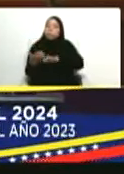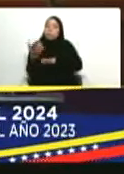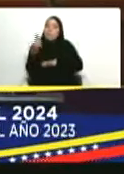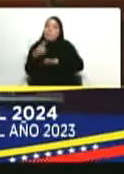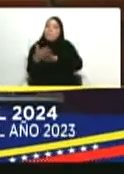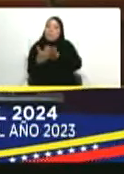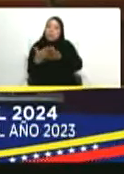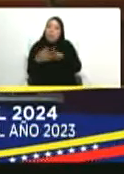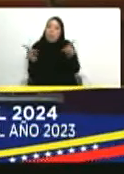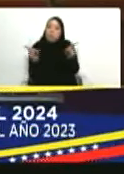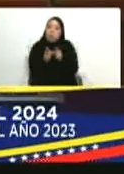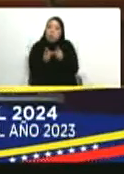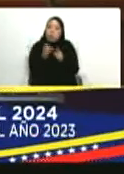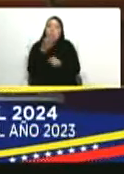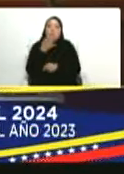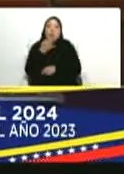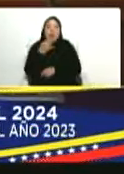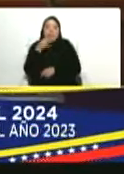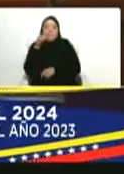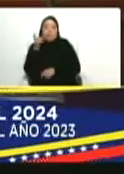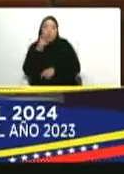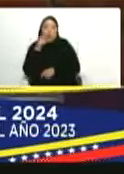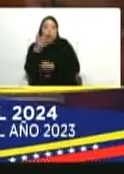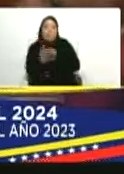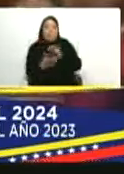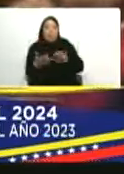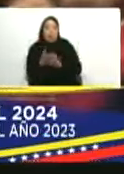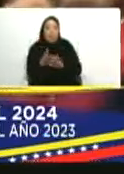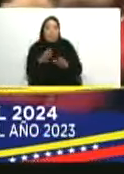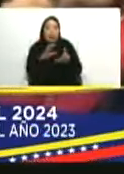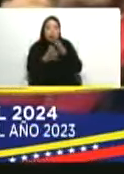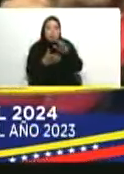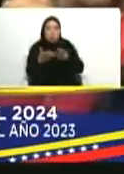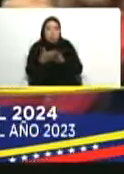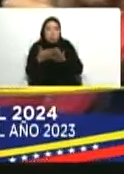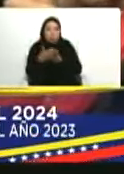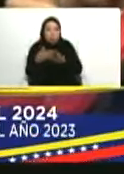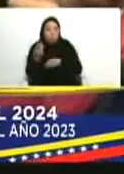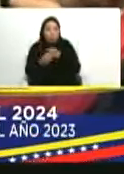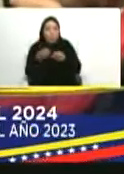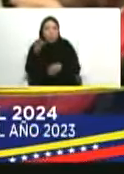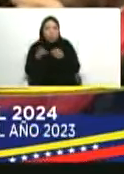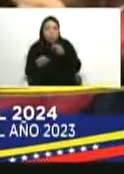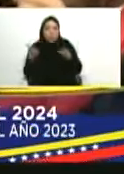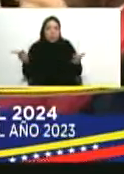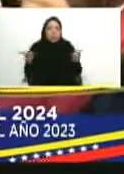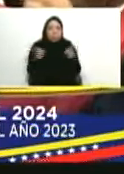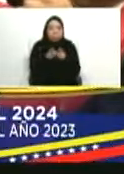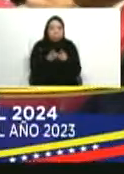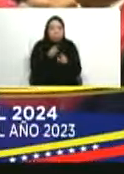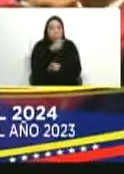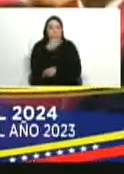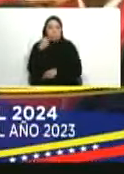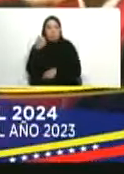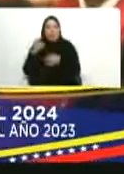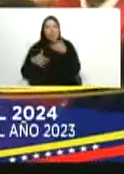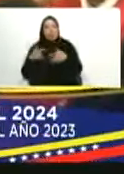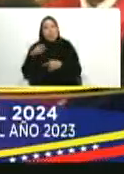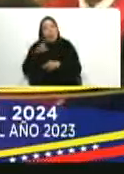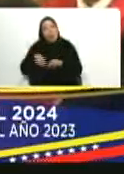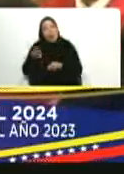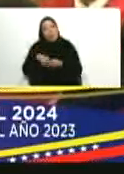menos tiempo. Por ello, gracias a la implementación de medidas que han permitido agilizar los procesos judiciales y mejorar la gestión de los